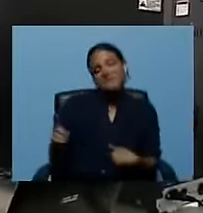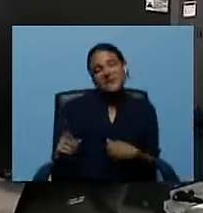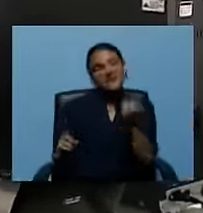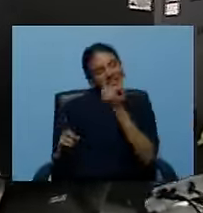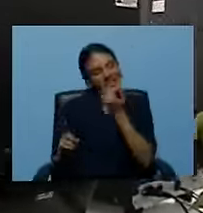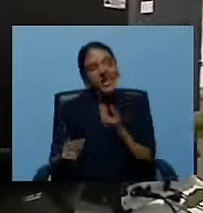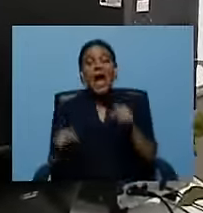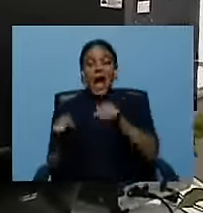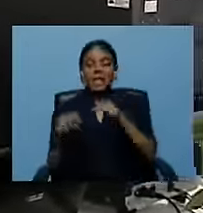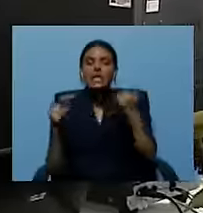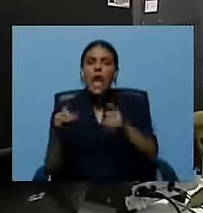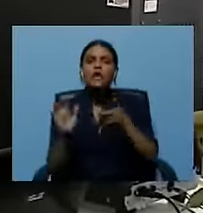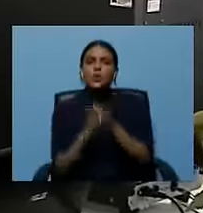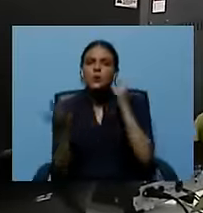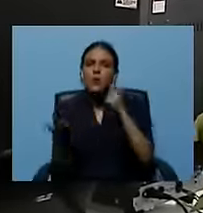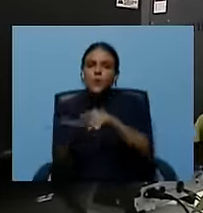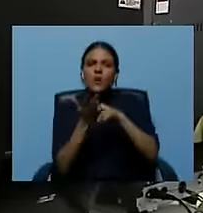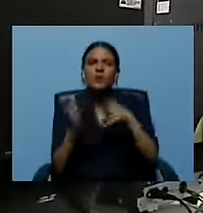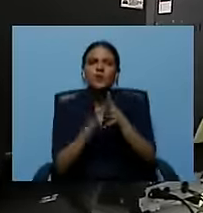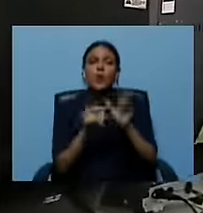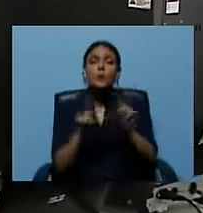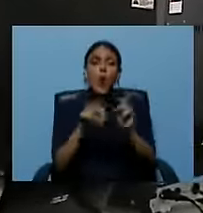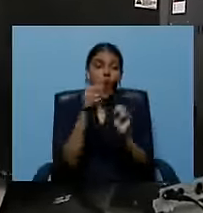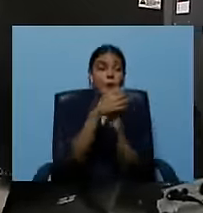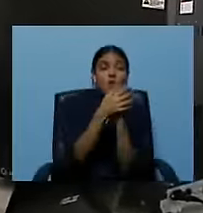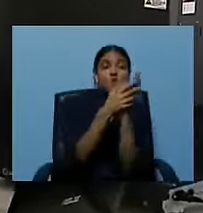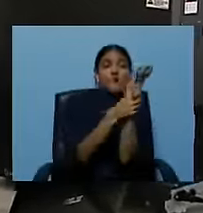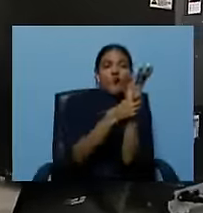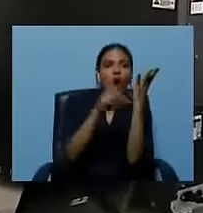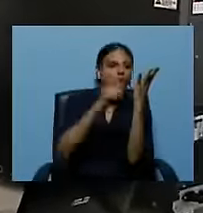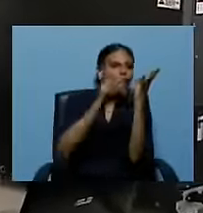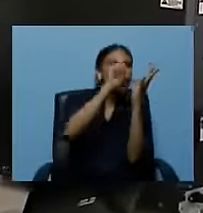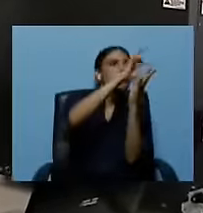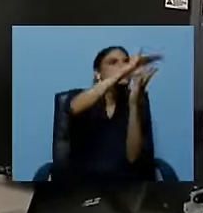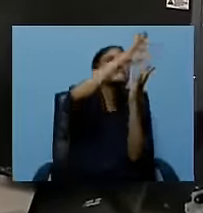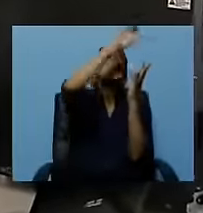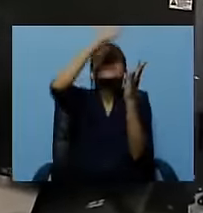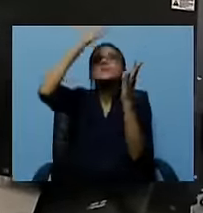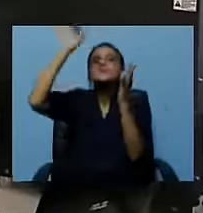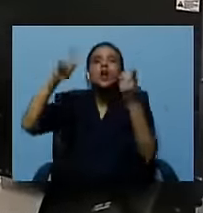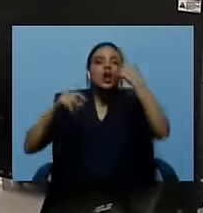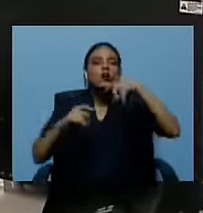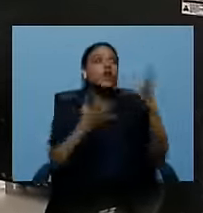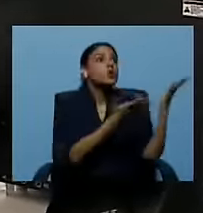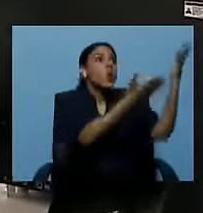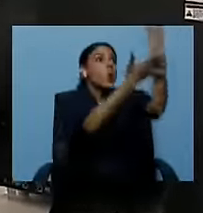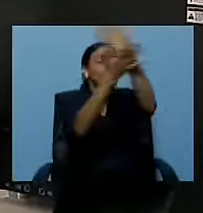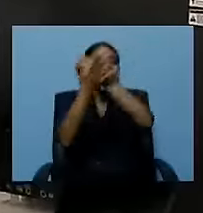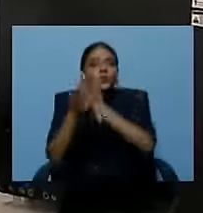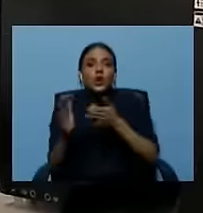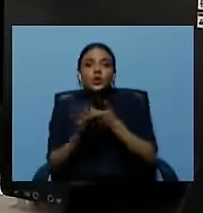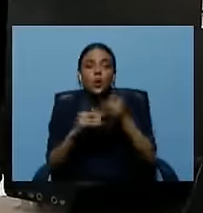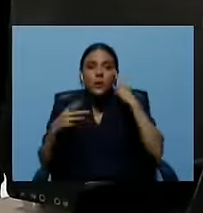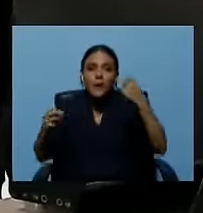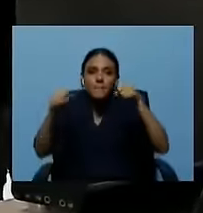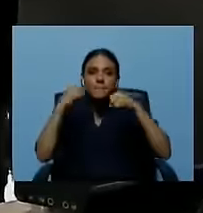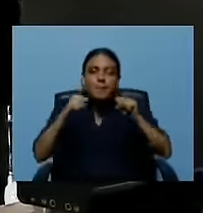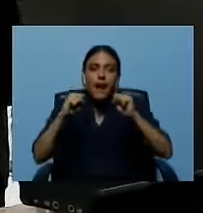es el polen de una flor, que esto se llevó a cabo en algunas prácticas